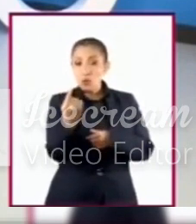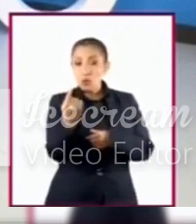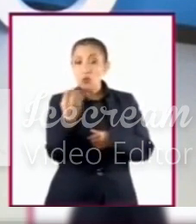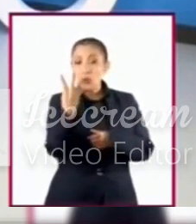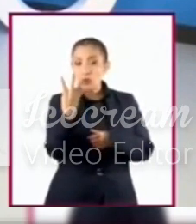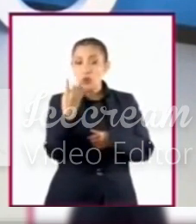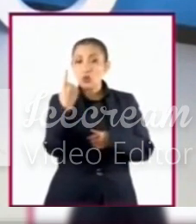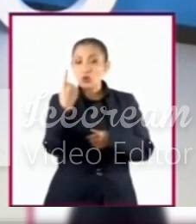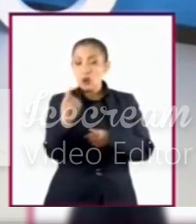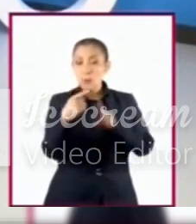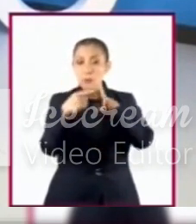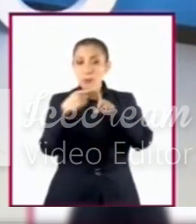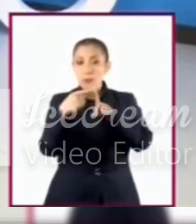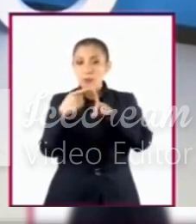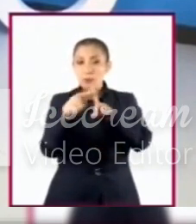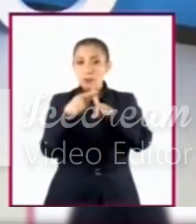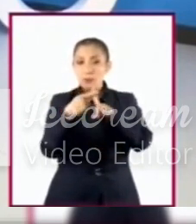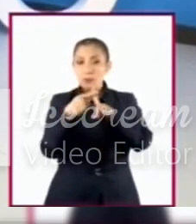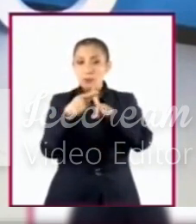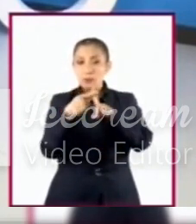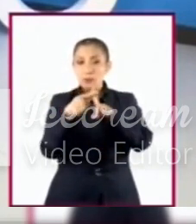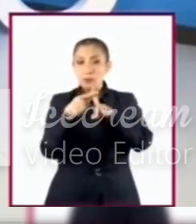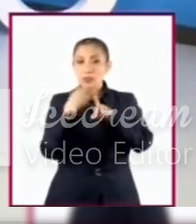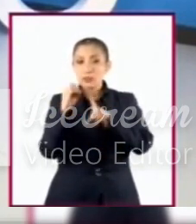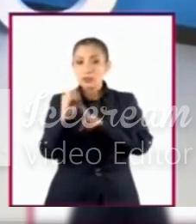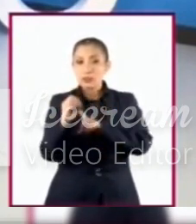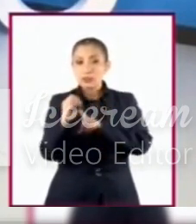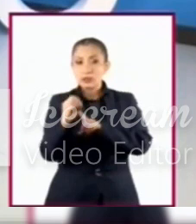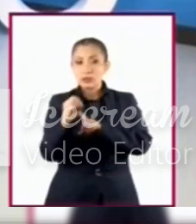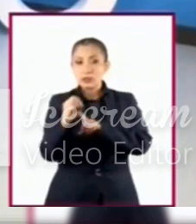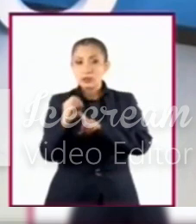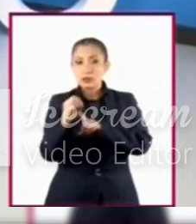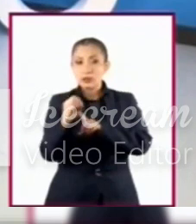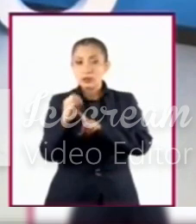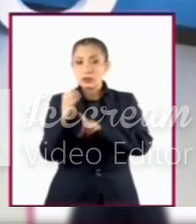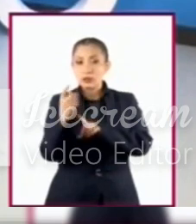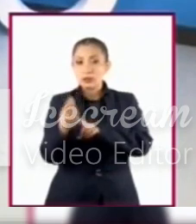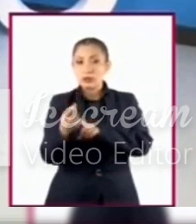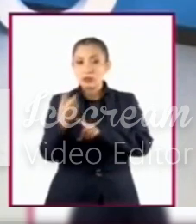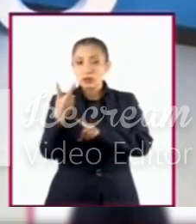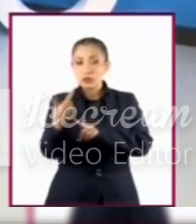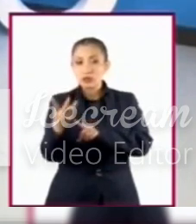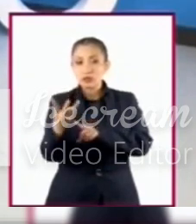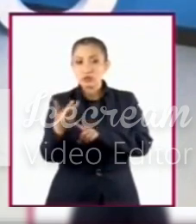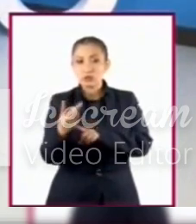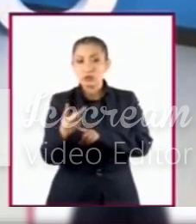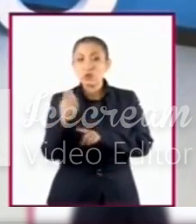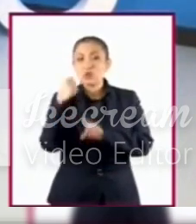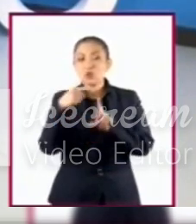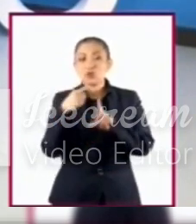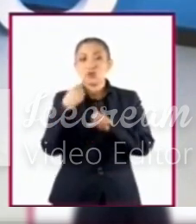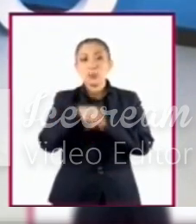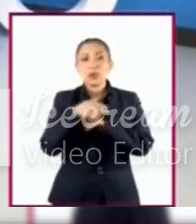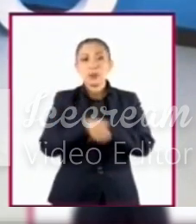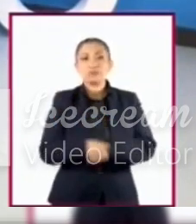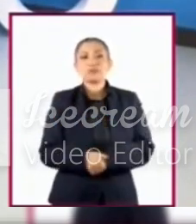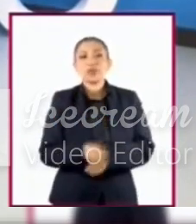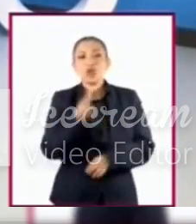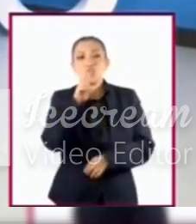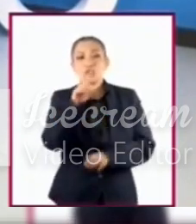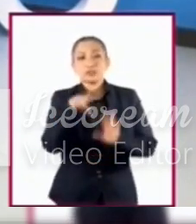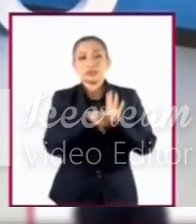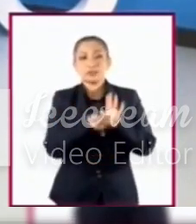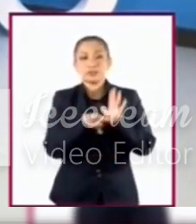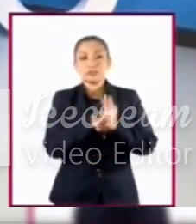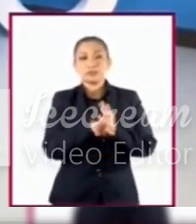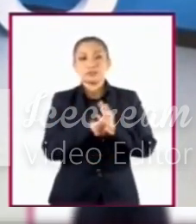4 pasos. 1 negativo, 0, 1 y 2. Dame un número más. 2